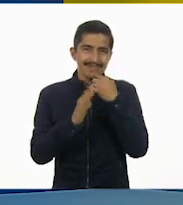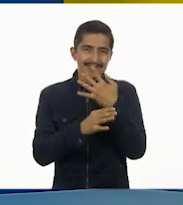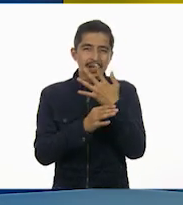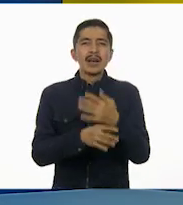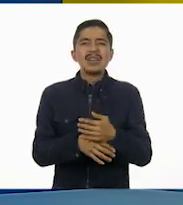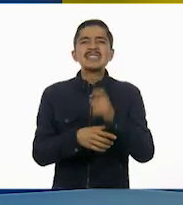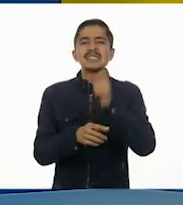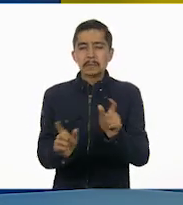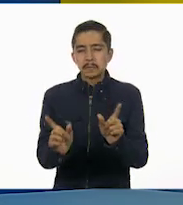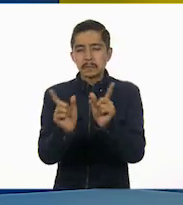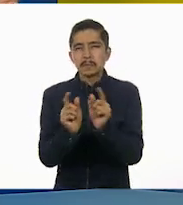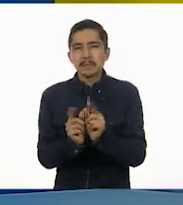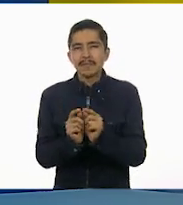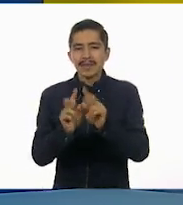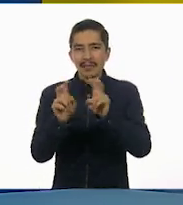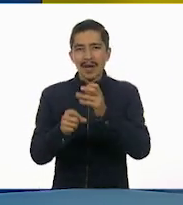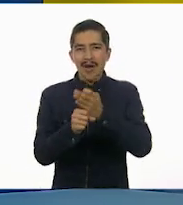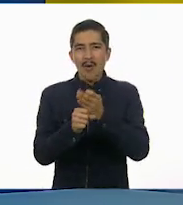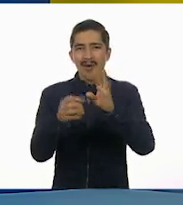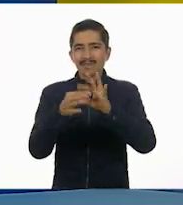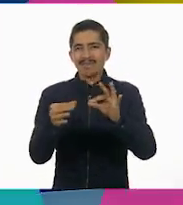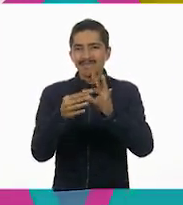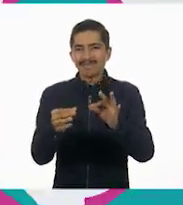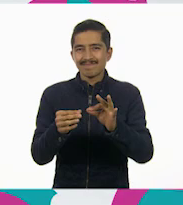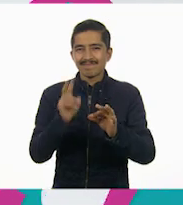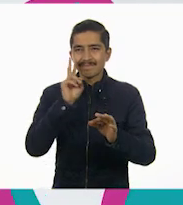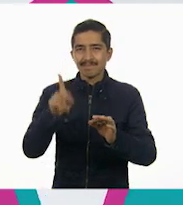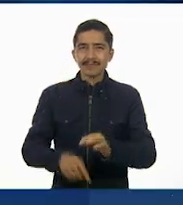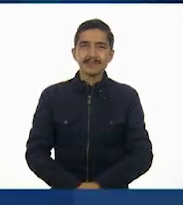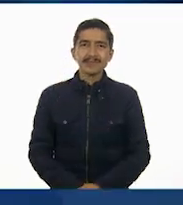los subtemas abordados el día de hoy.